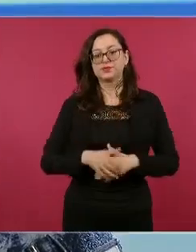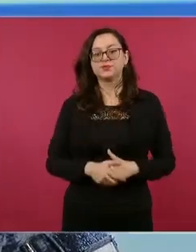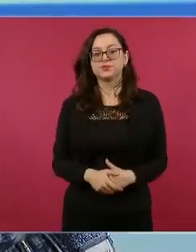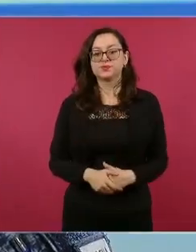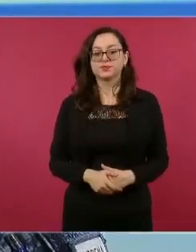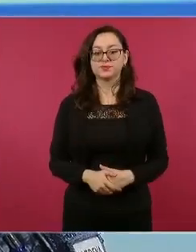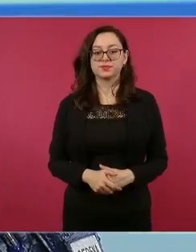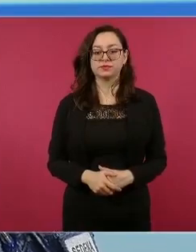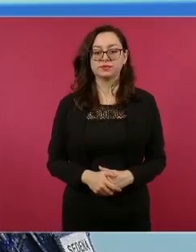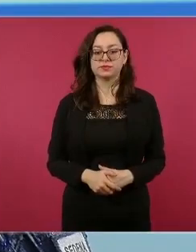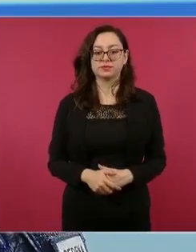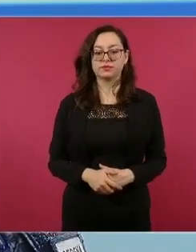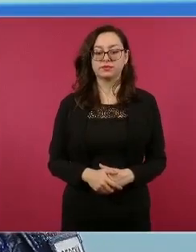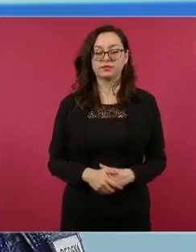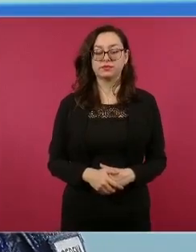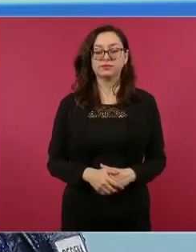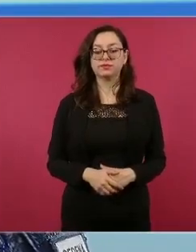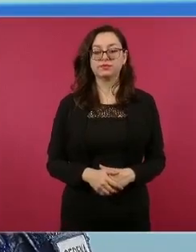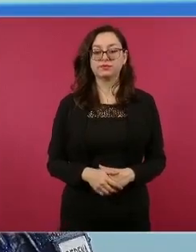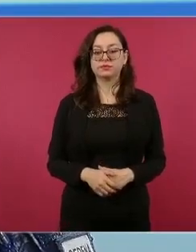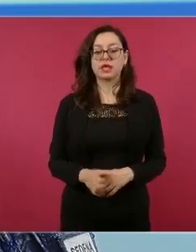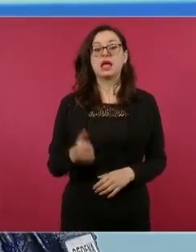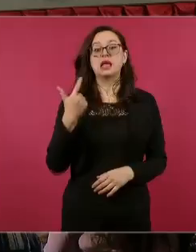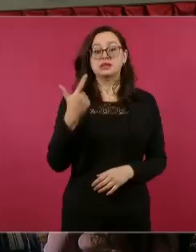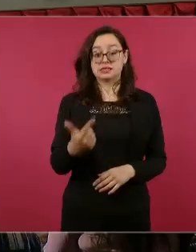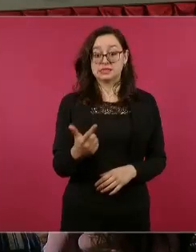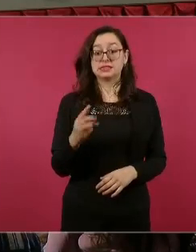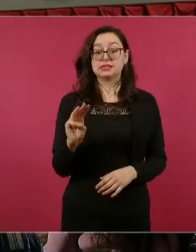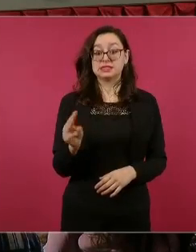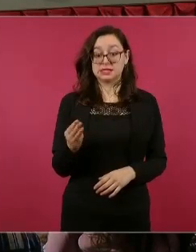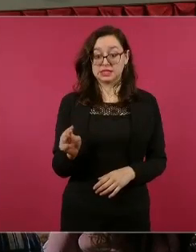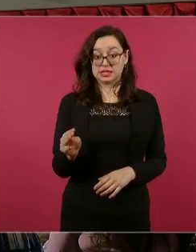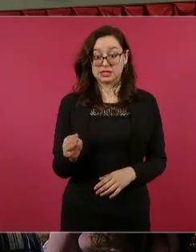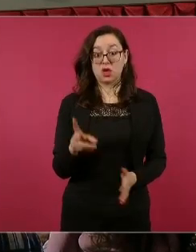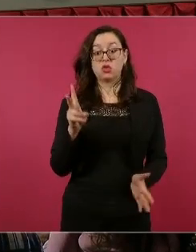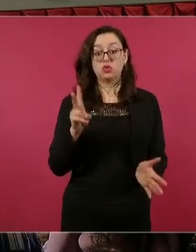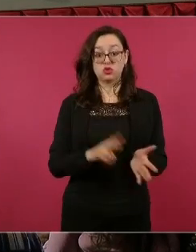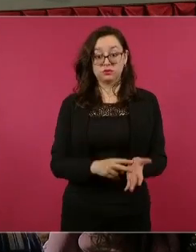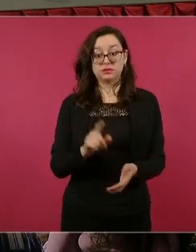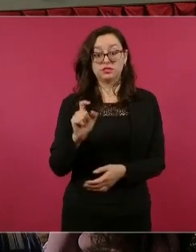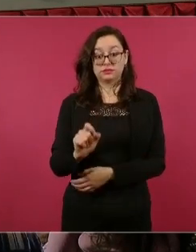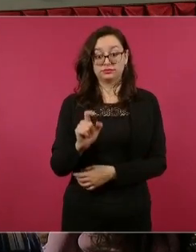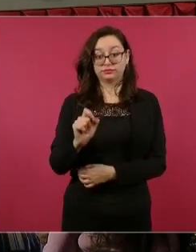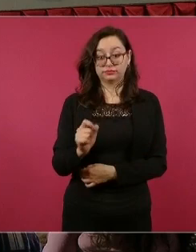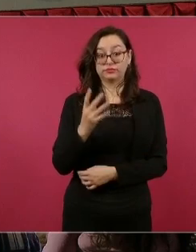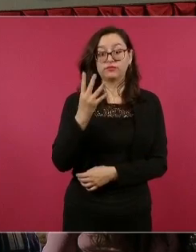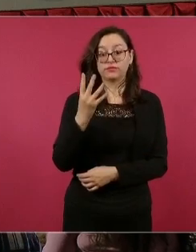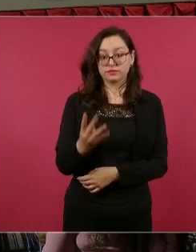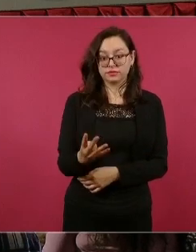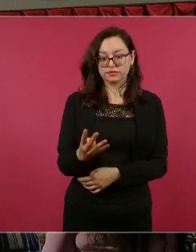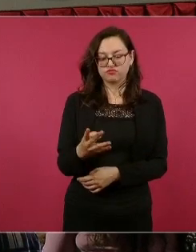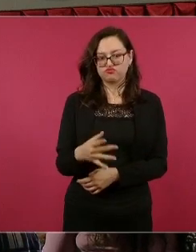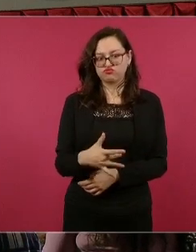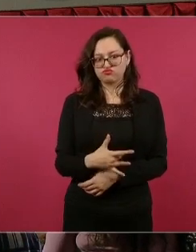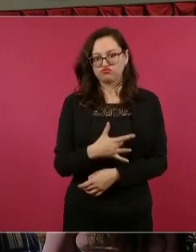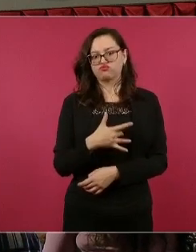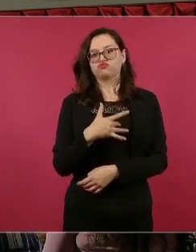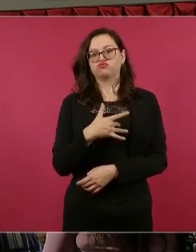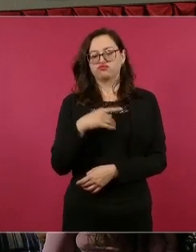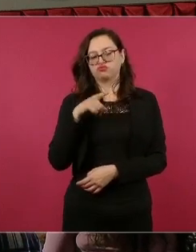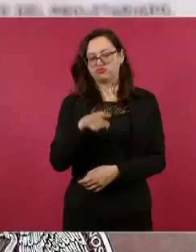por favor. El 7 de mayo de 2024, para incrementar la capacidad de